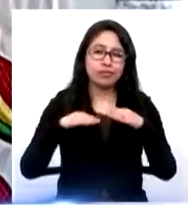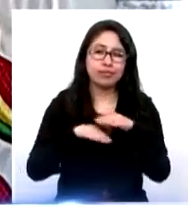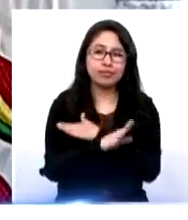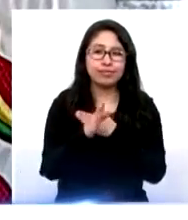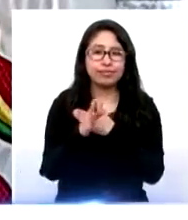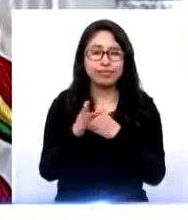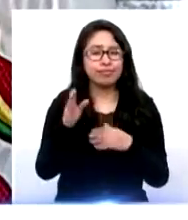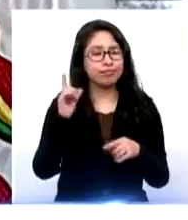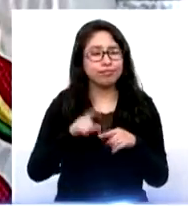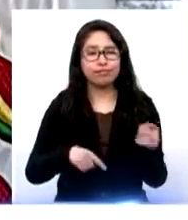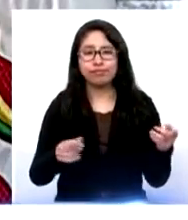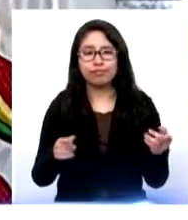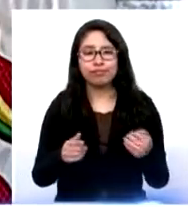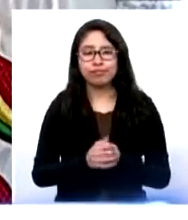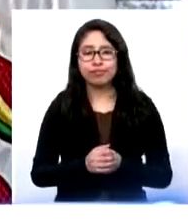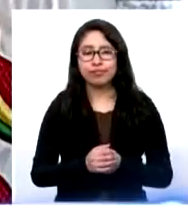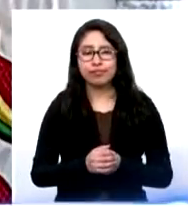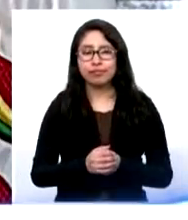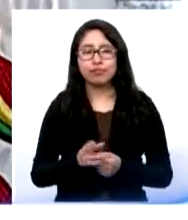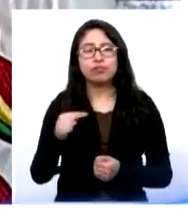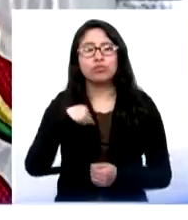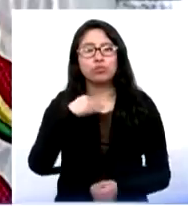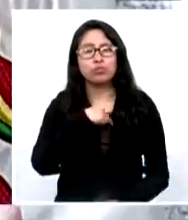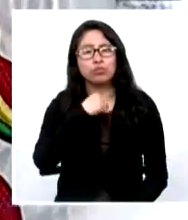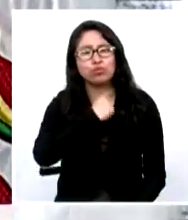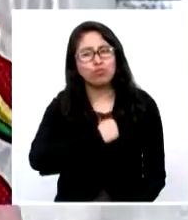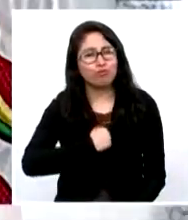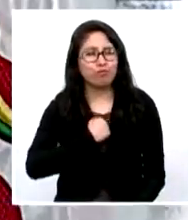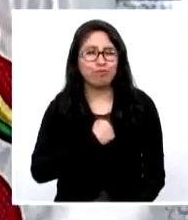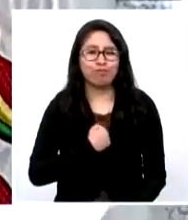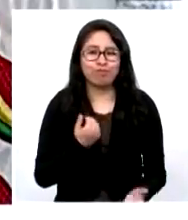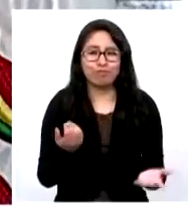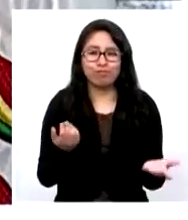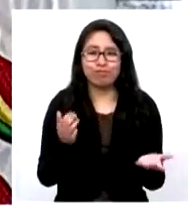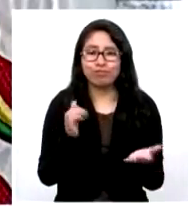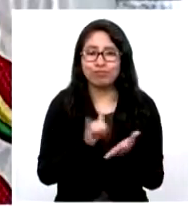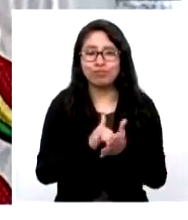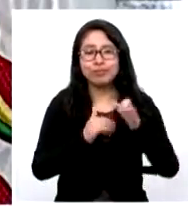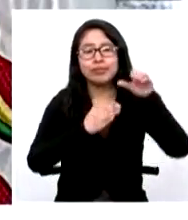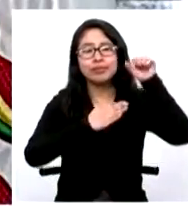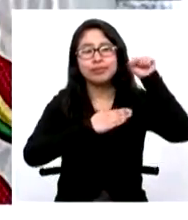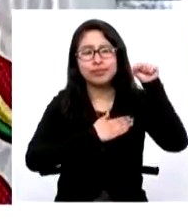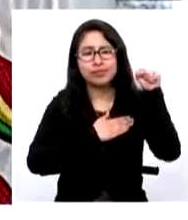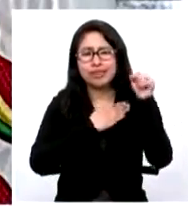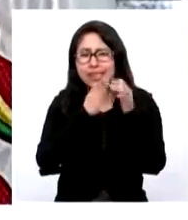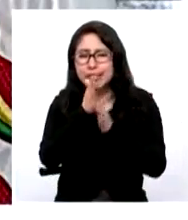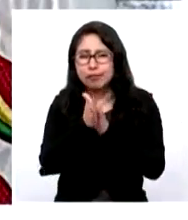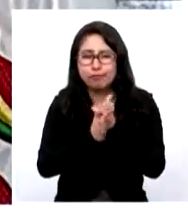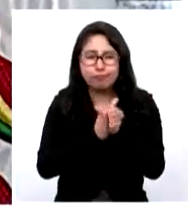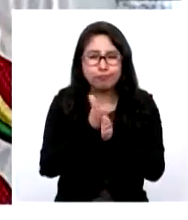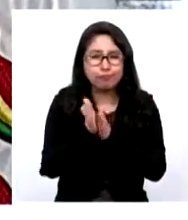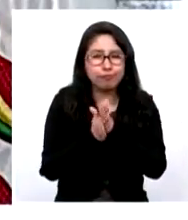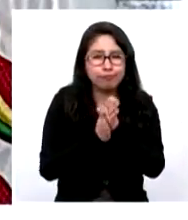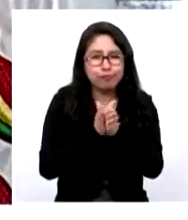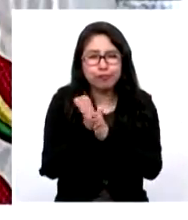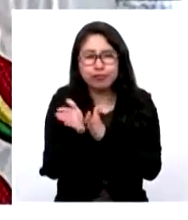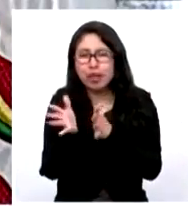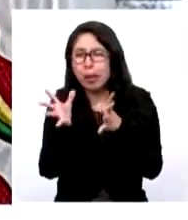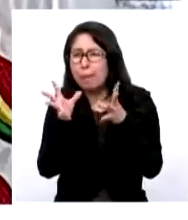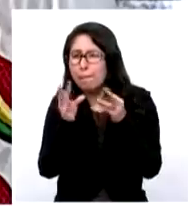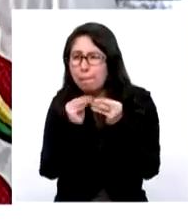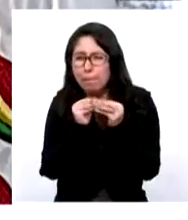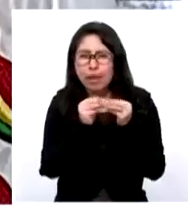puedan trasladarse de un lugar a otro. Nosotros lamentamos que al movimiento socialismo le interese más retornar al